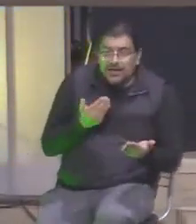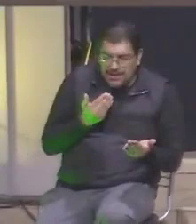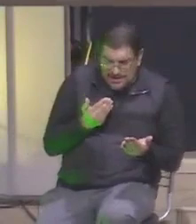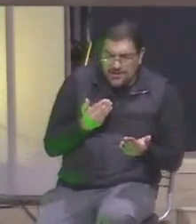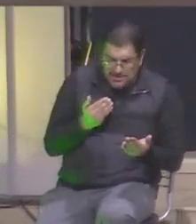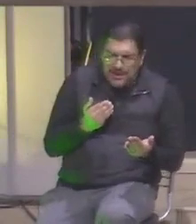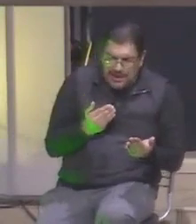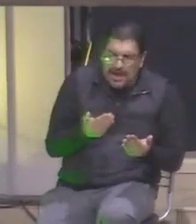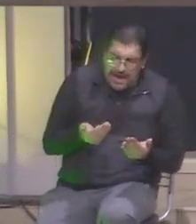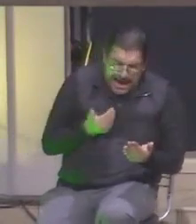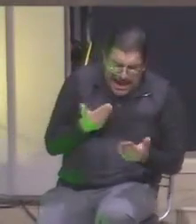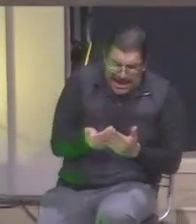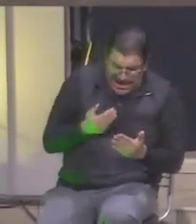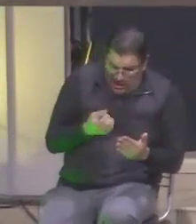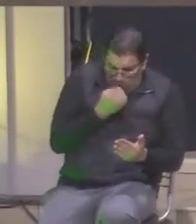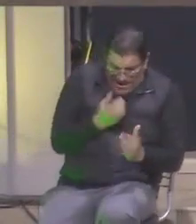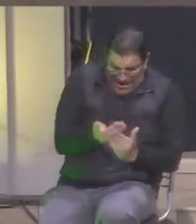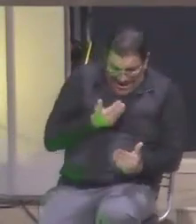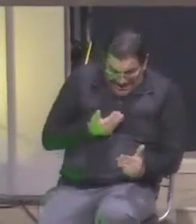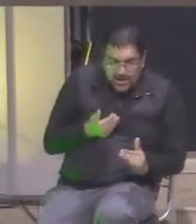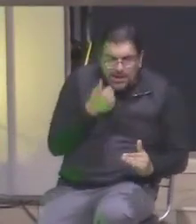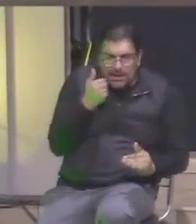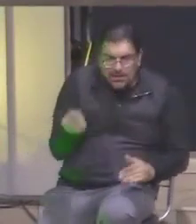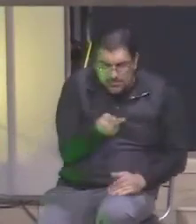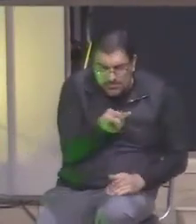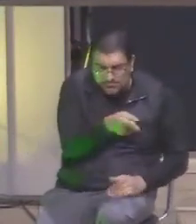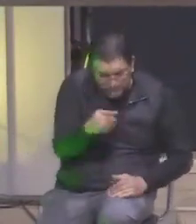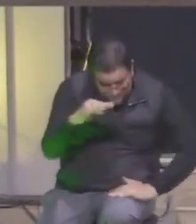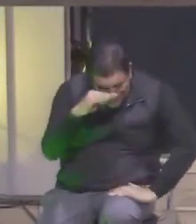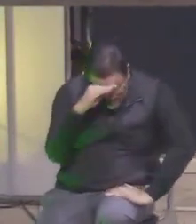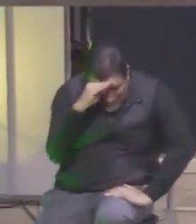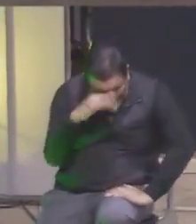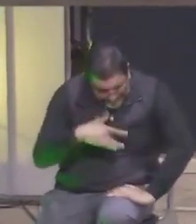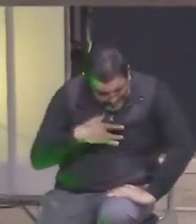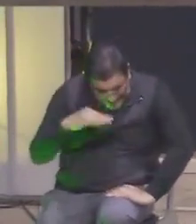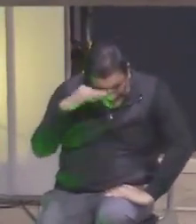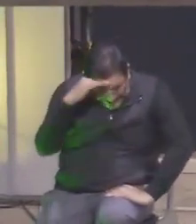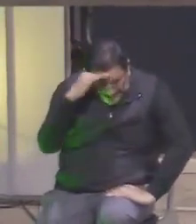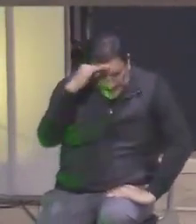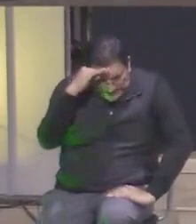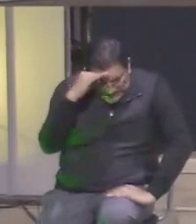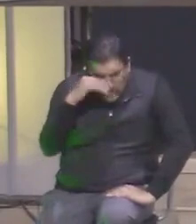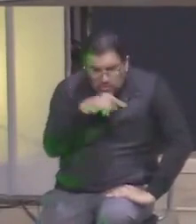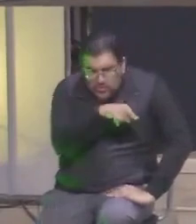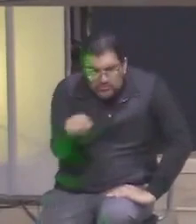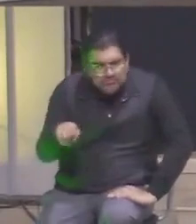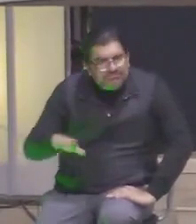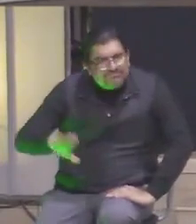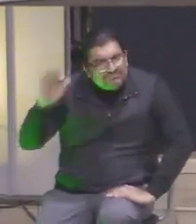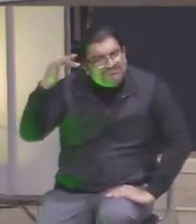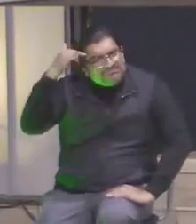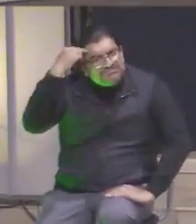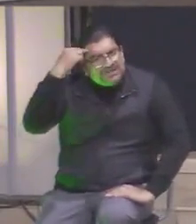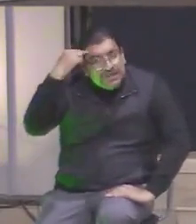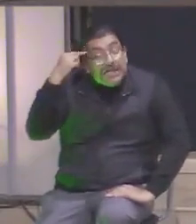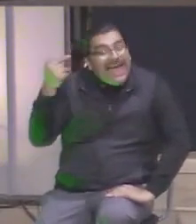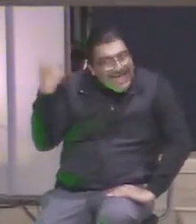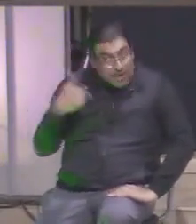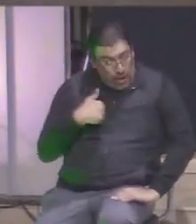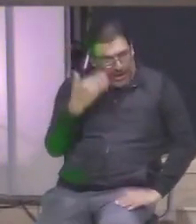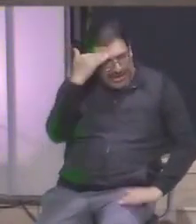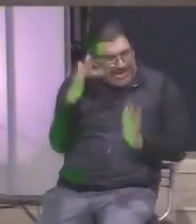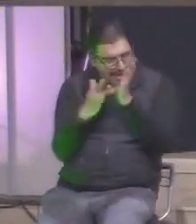quiero preguntarte que reflexiones Cuánto es de aquí conociendo a